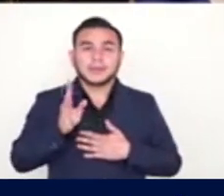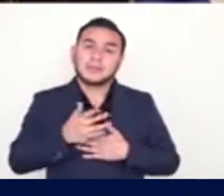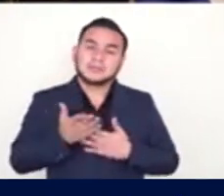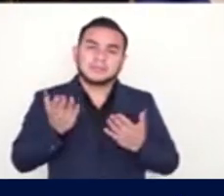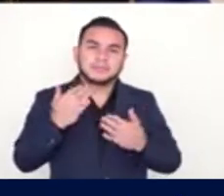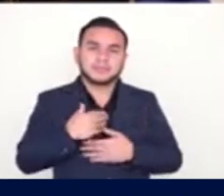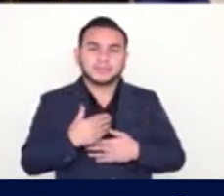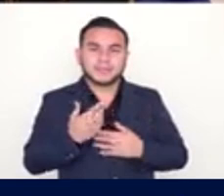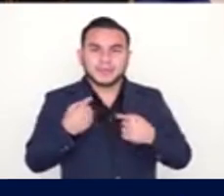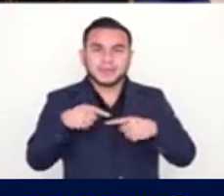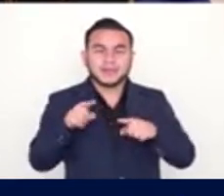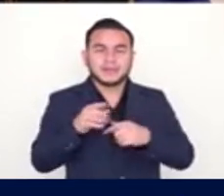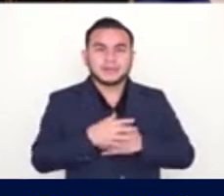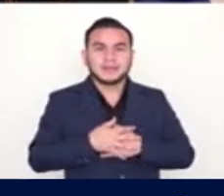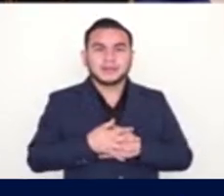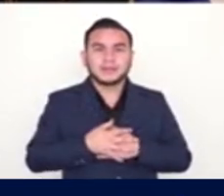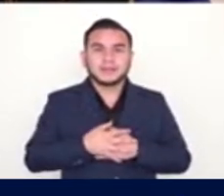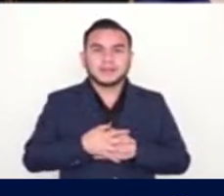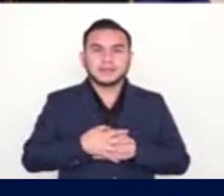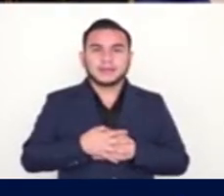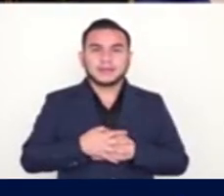pues.